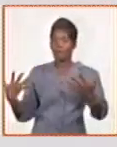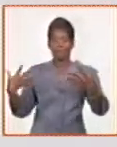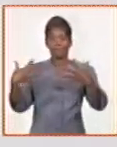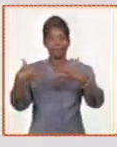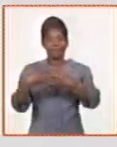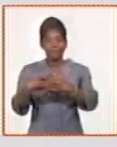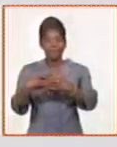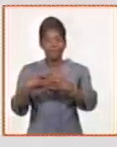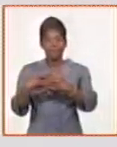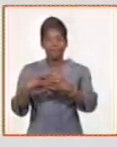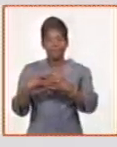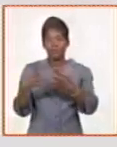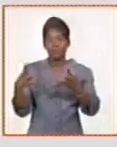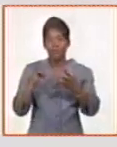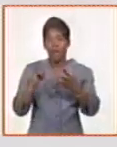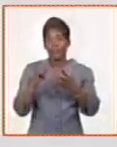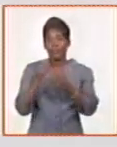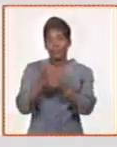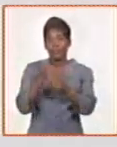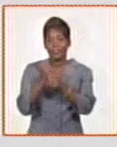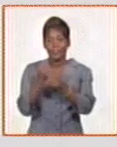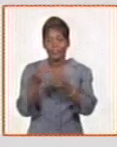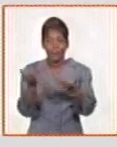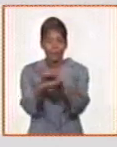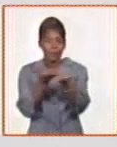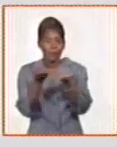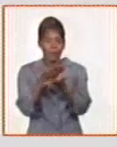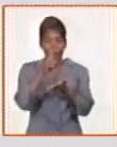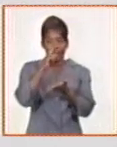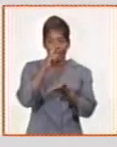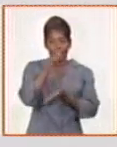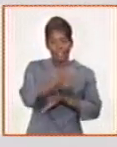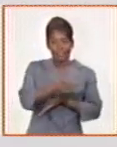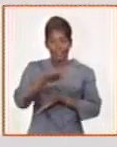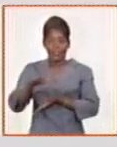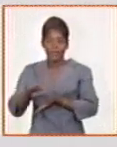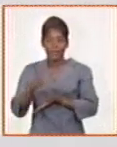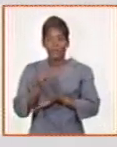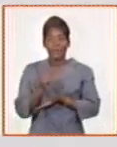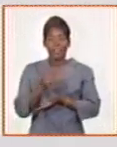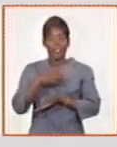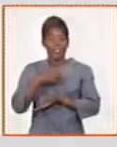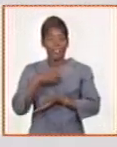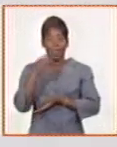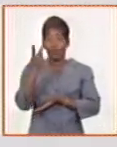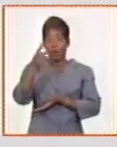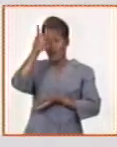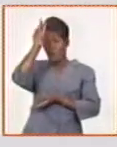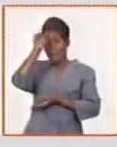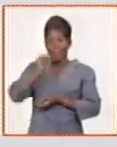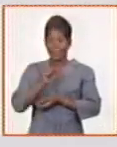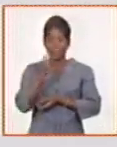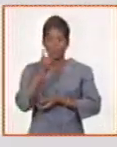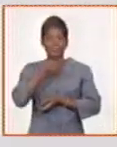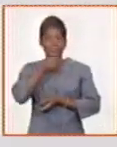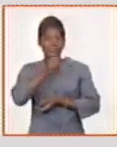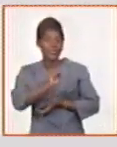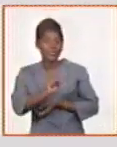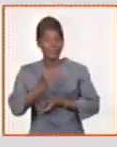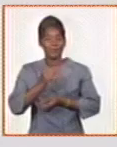hacerlo juntos, y de pronto una función muy loca, habían dos cucarachitas, dos chivos nativos, era una cosa muy... y no sabíamos qué iba a